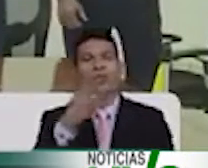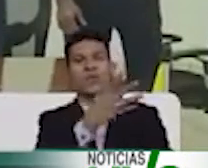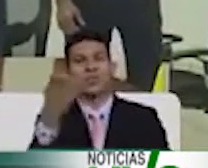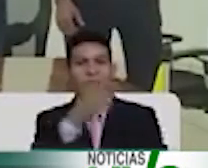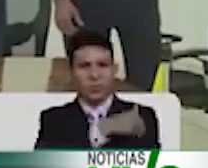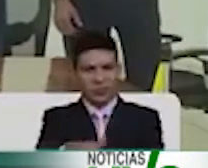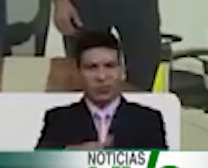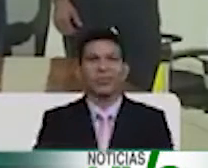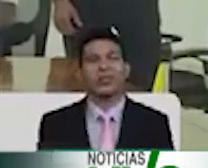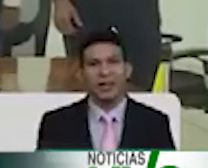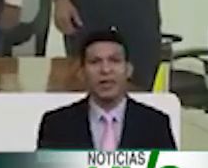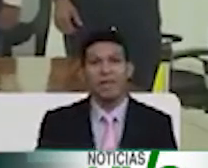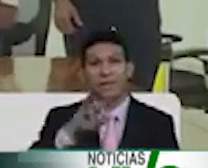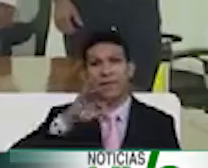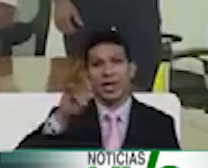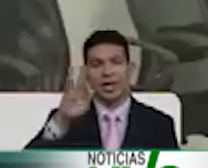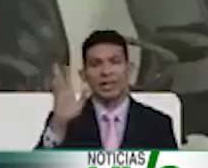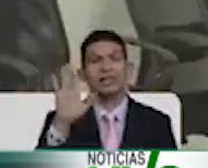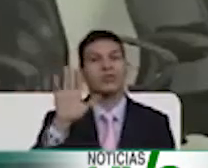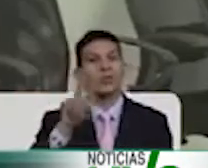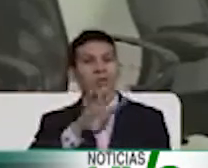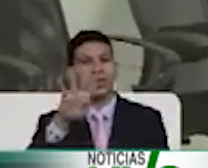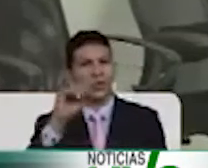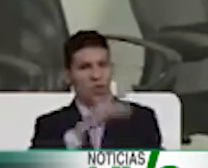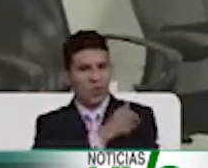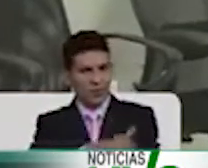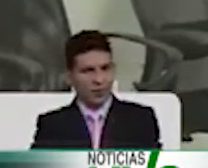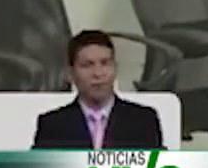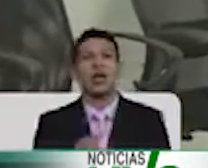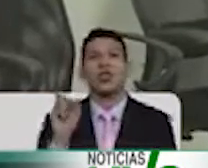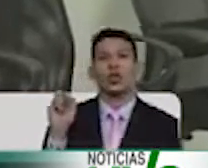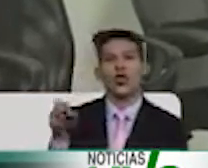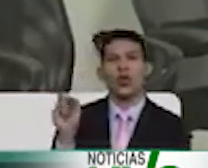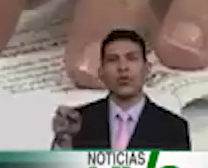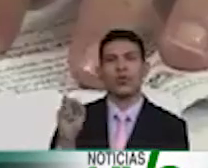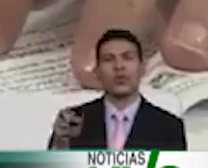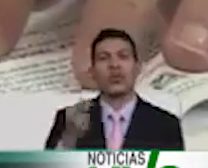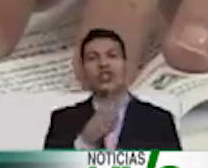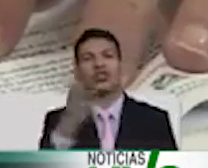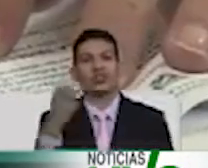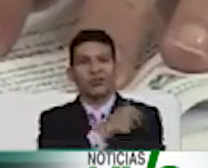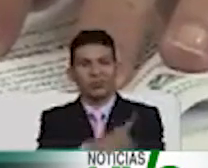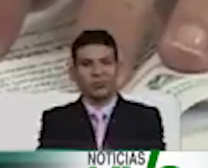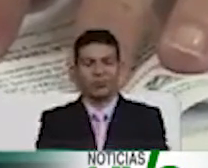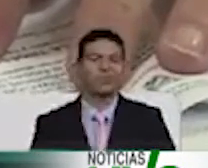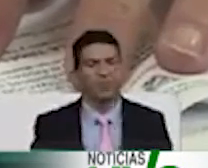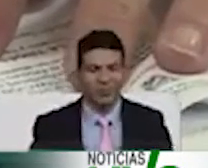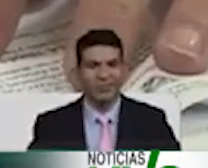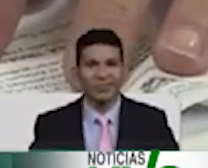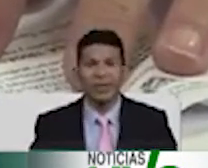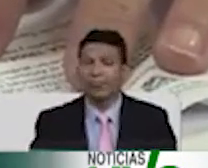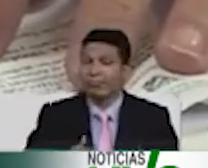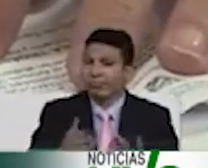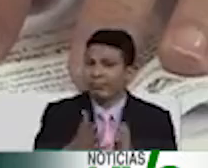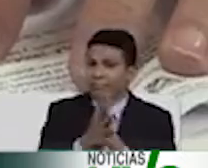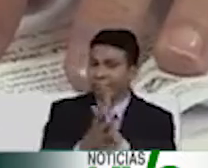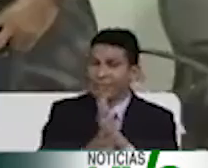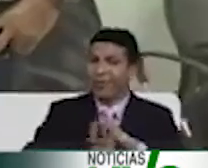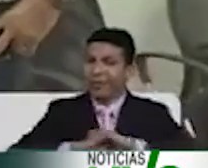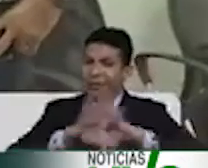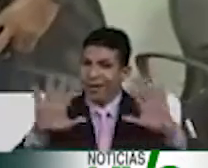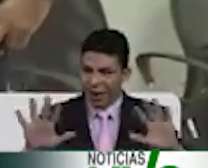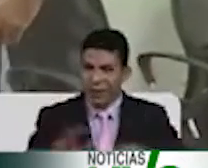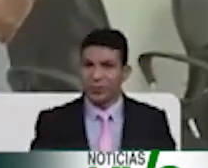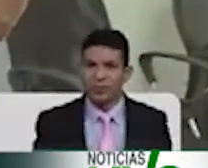Cartago, Alcalá, Bolívar, El Cairo, Sevilla y Versalles, han accedido a la convocatoria que en esta oportunidad entregará recursos por